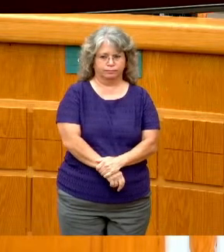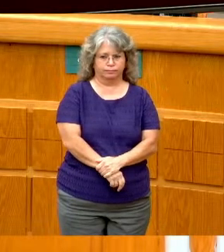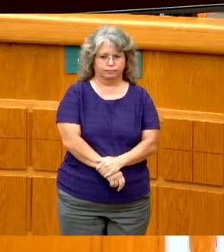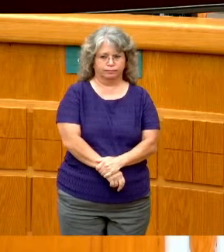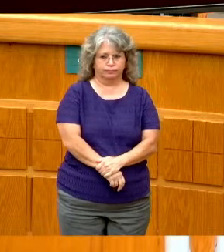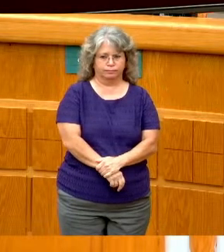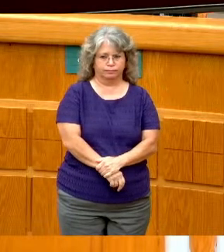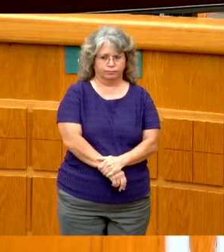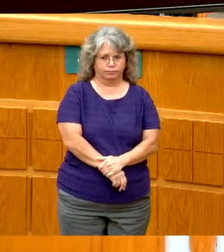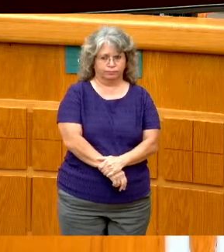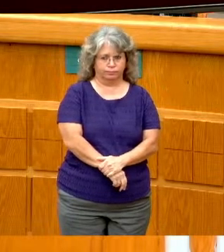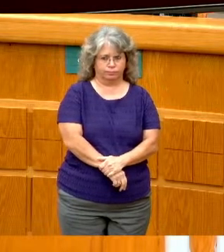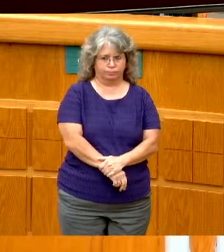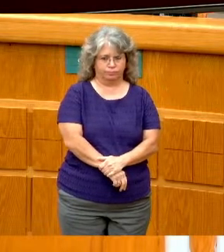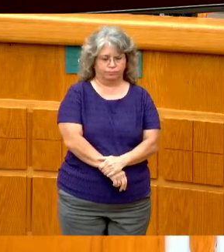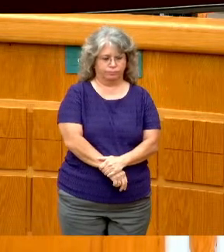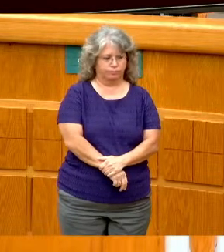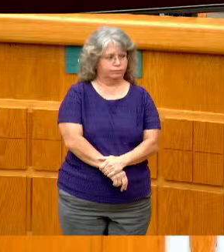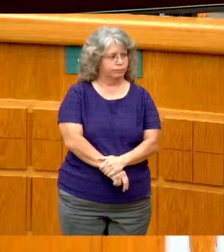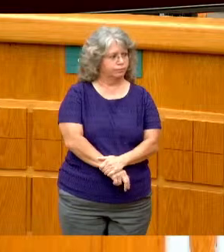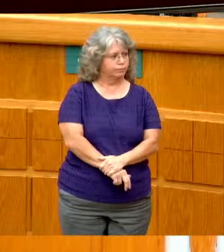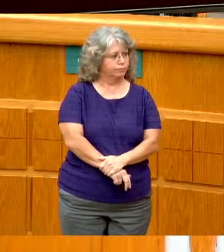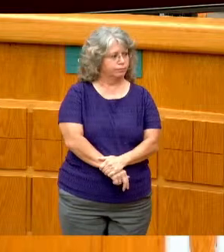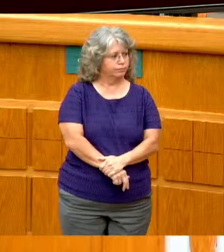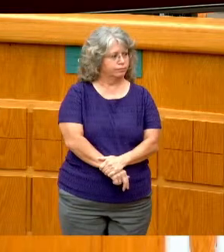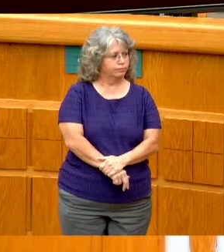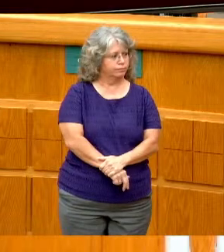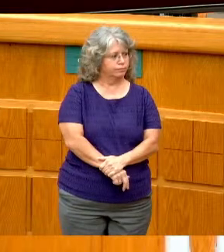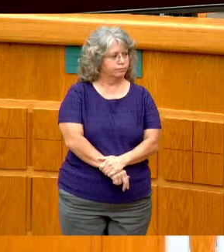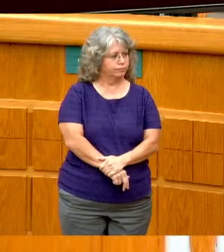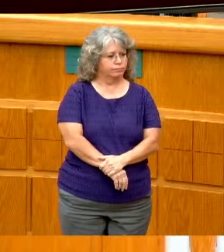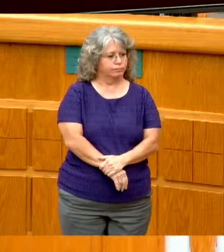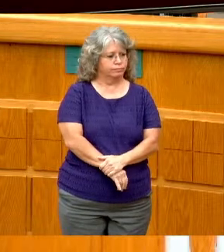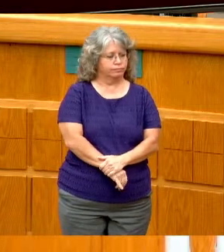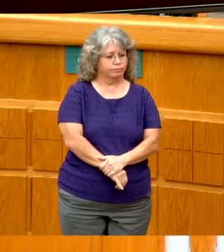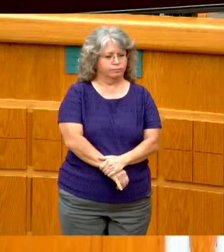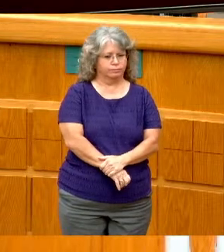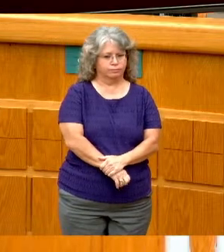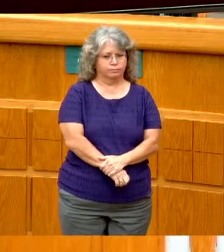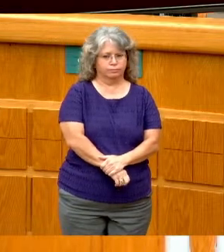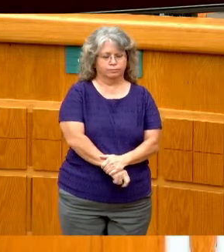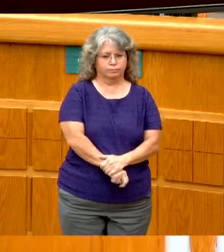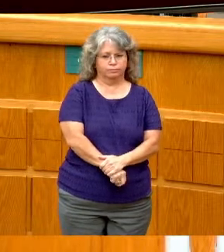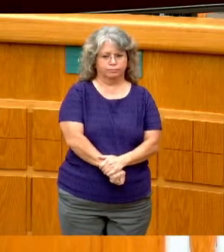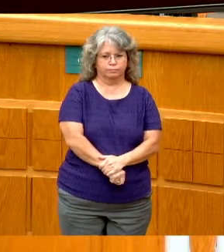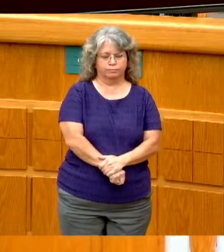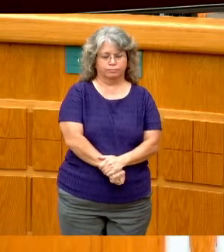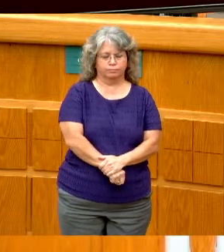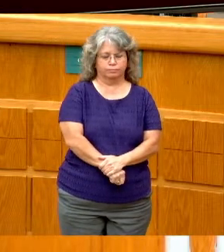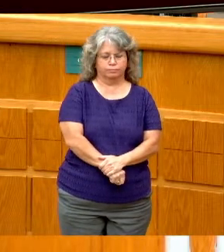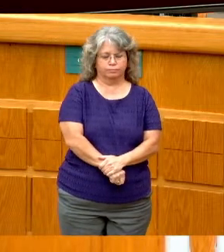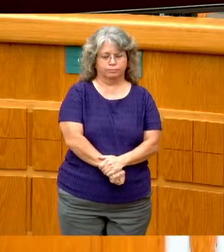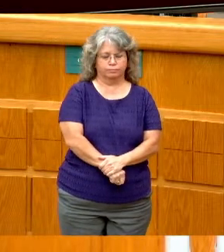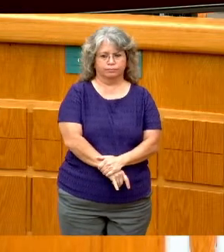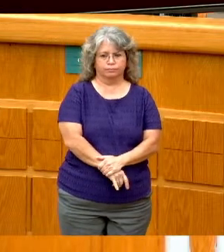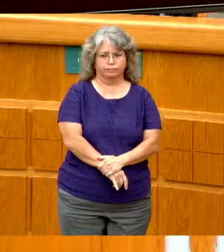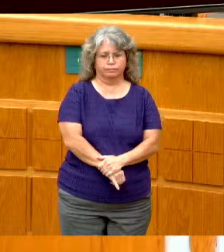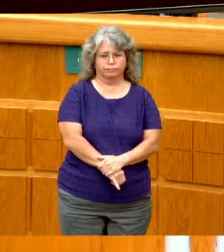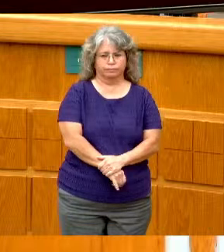a reportes de la formación de coágulos de sangre en algunos pacientes. Ninguno de esos ha ocurrido en Texas. En Oasis se han